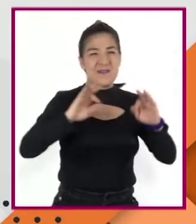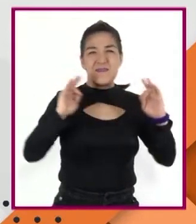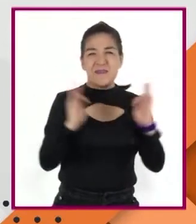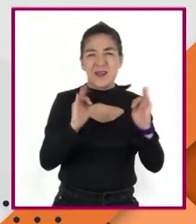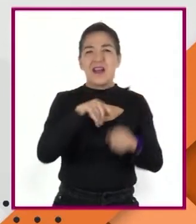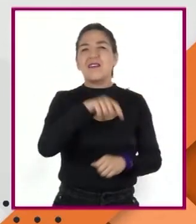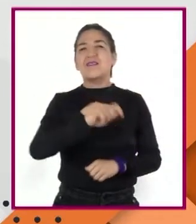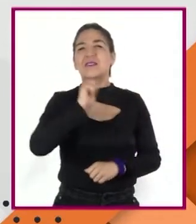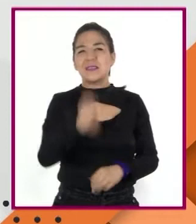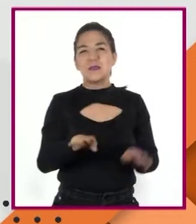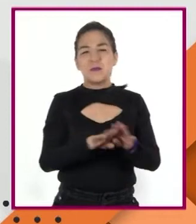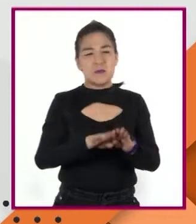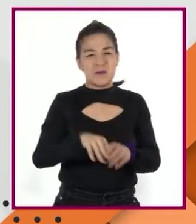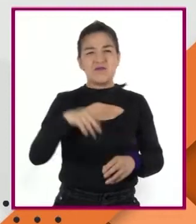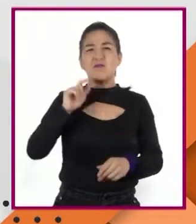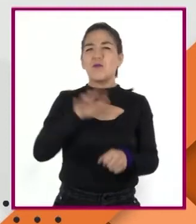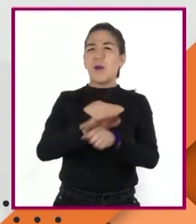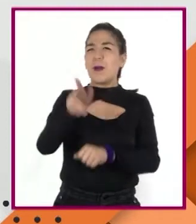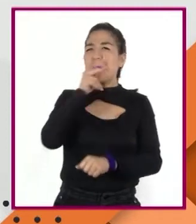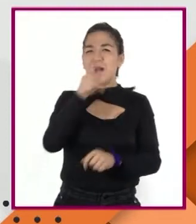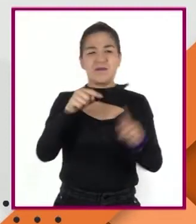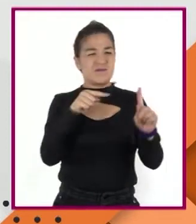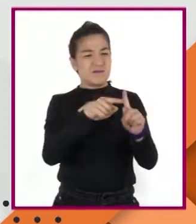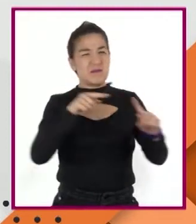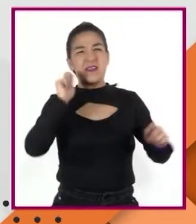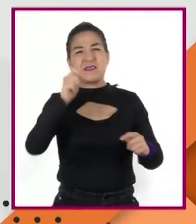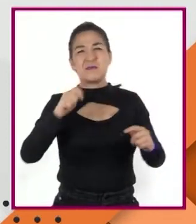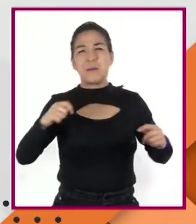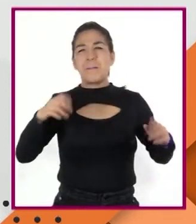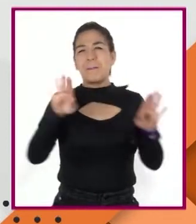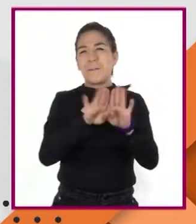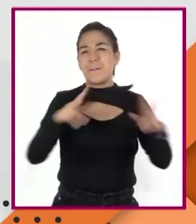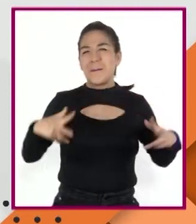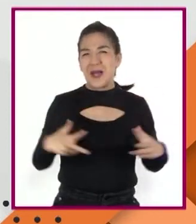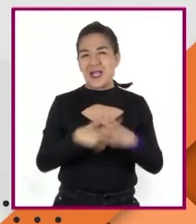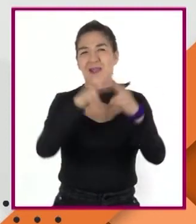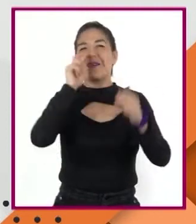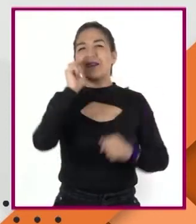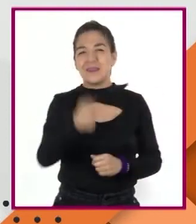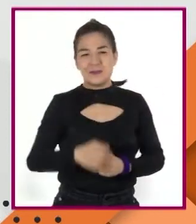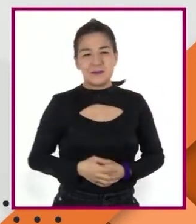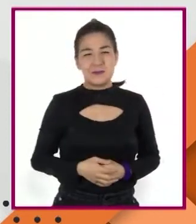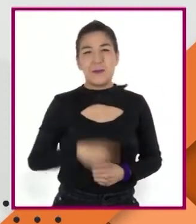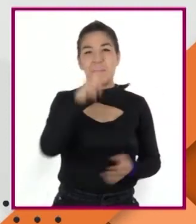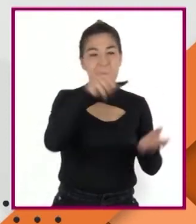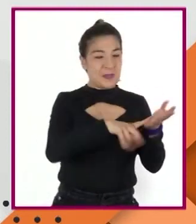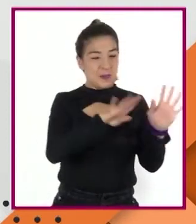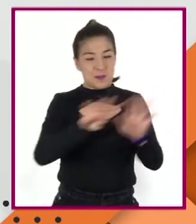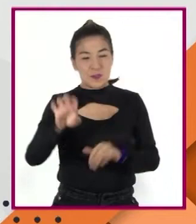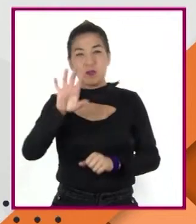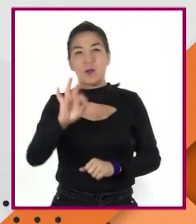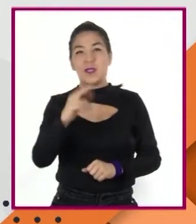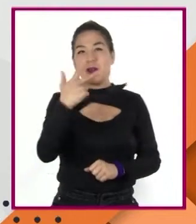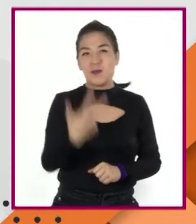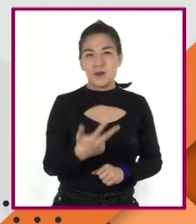lo que significaba pelear. Apenas pasó algún año entre 1948